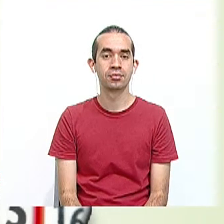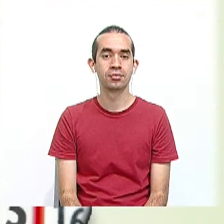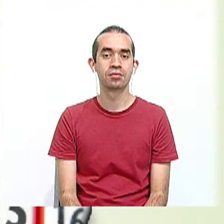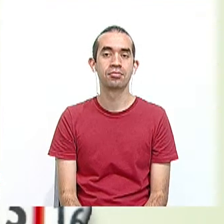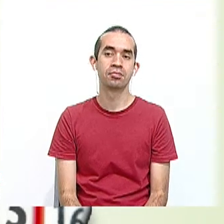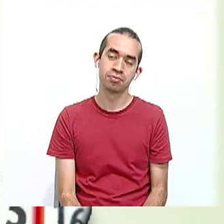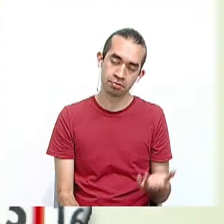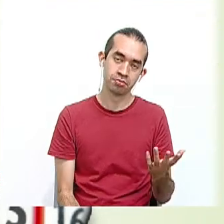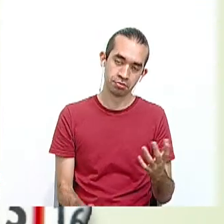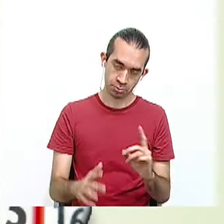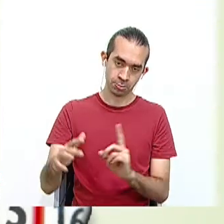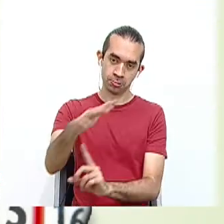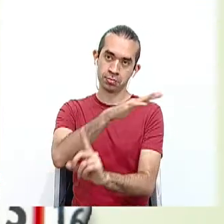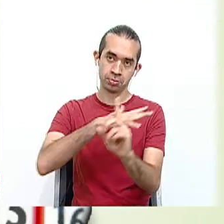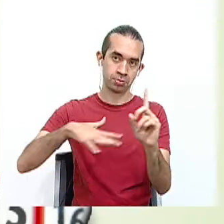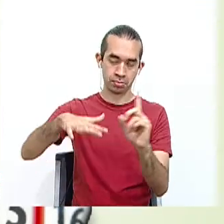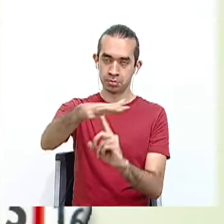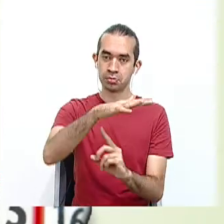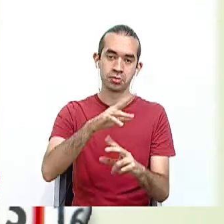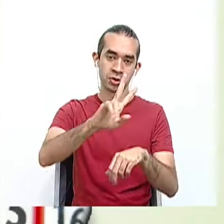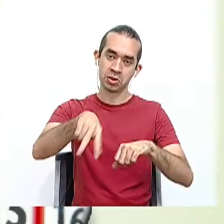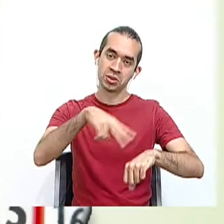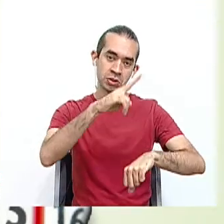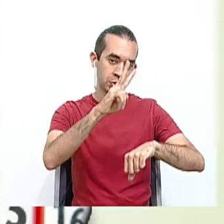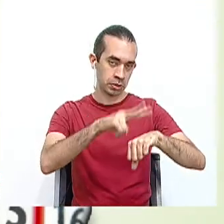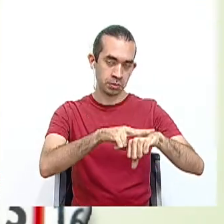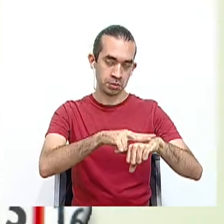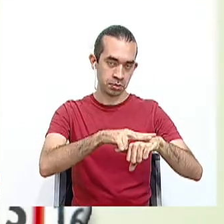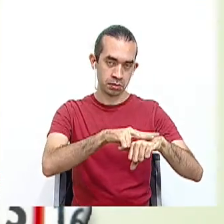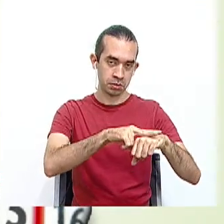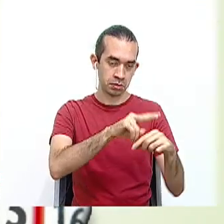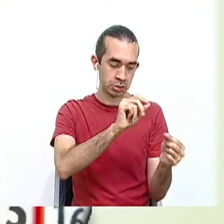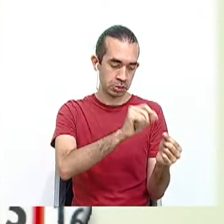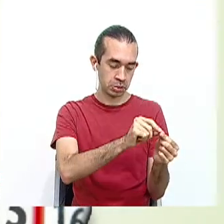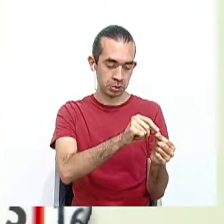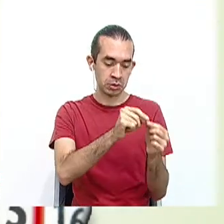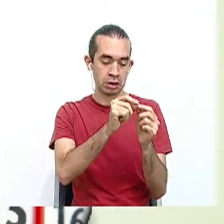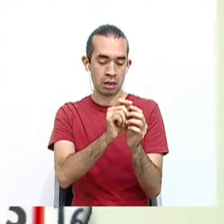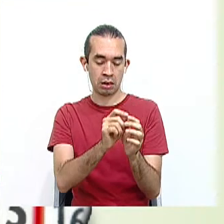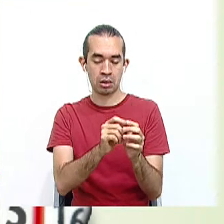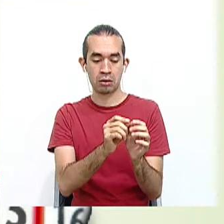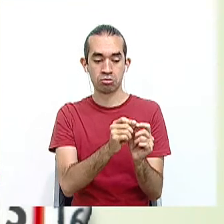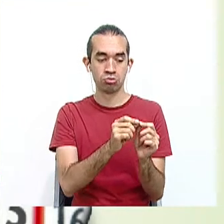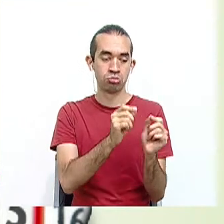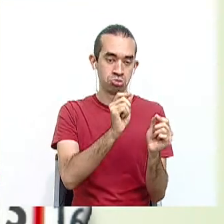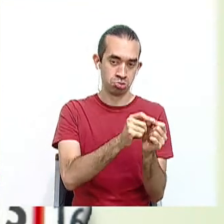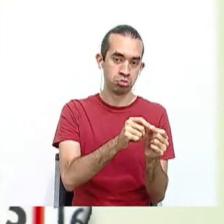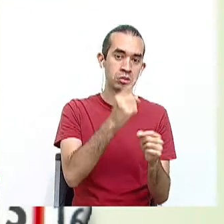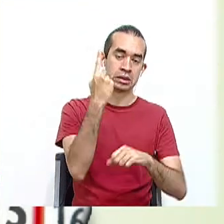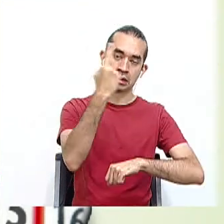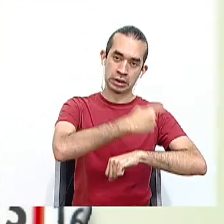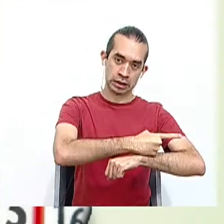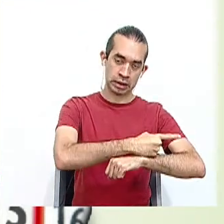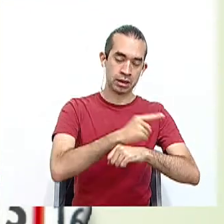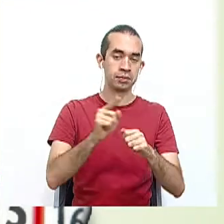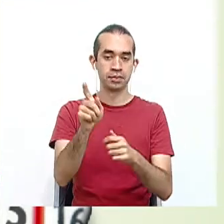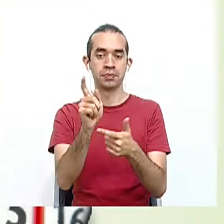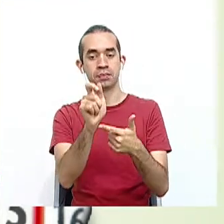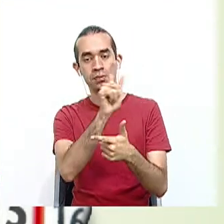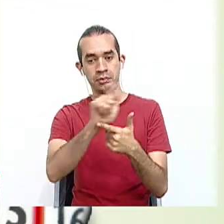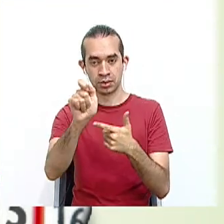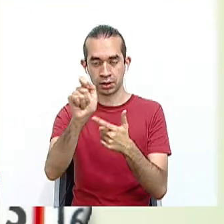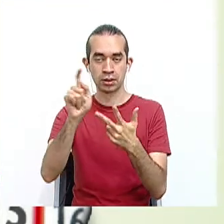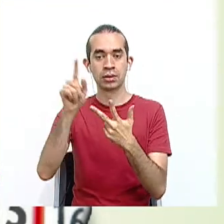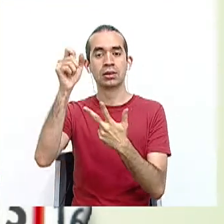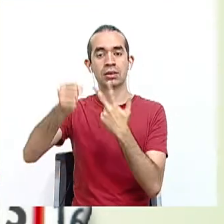En nuestro contexto es habitual el orden ascendente, esto es decir, día, mes